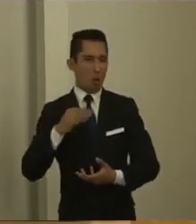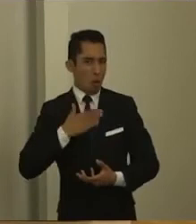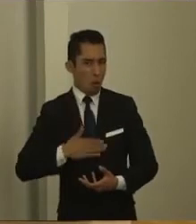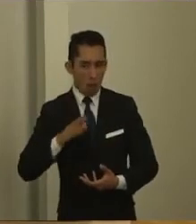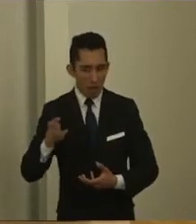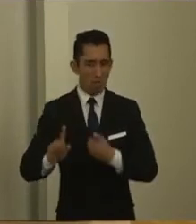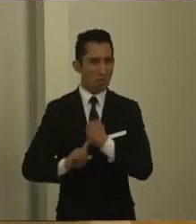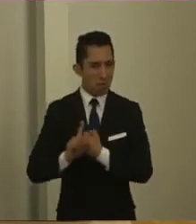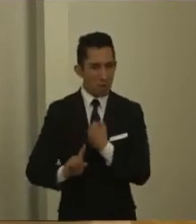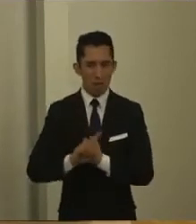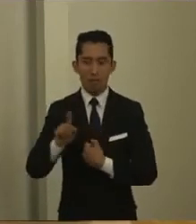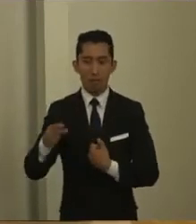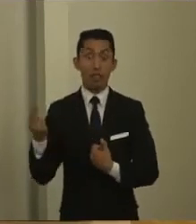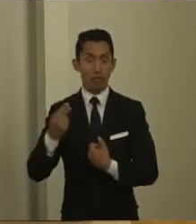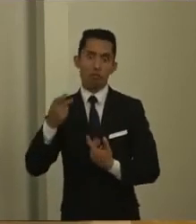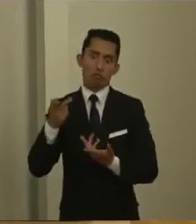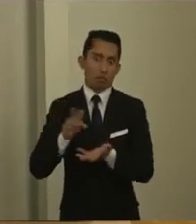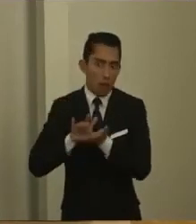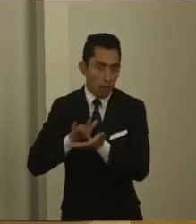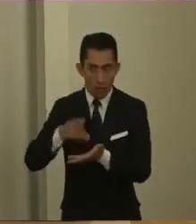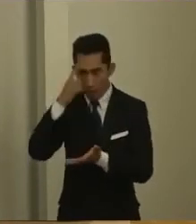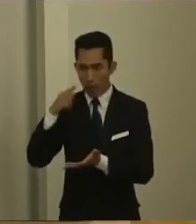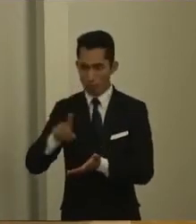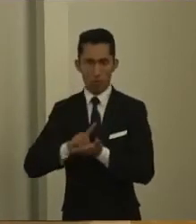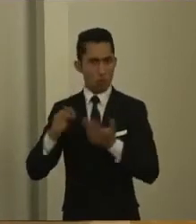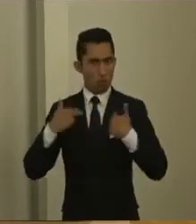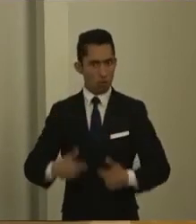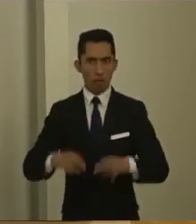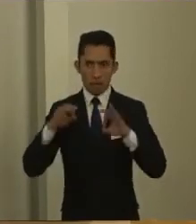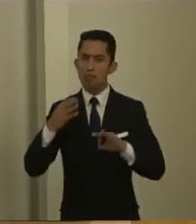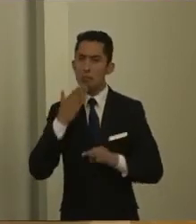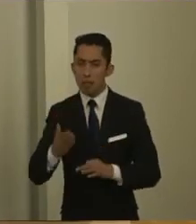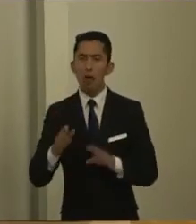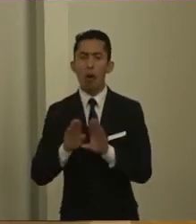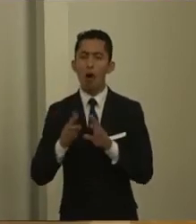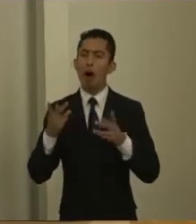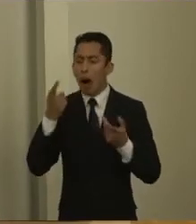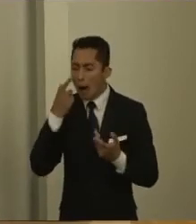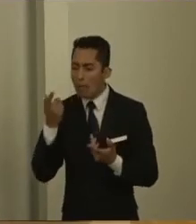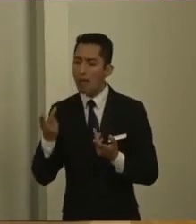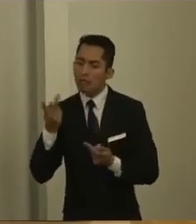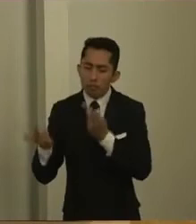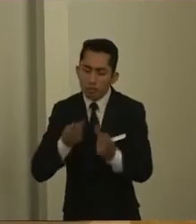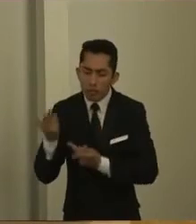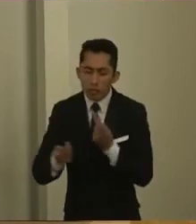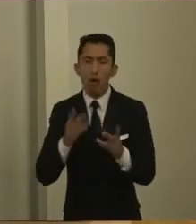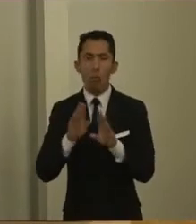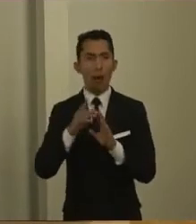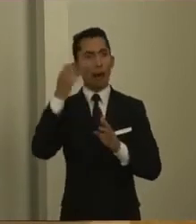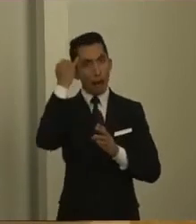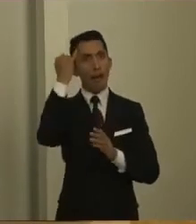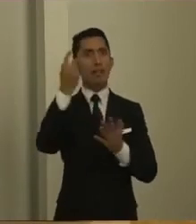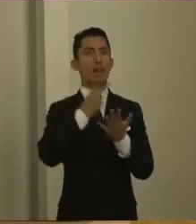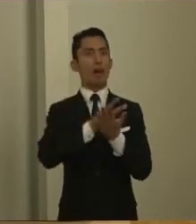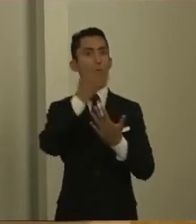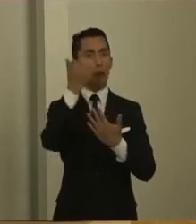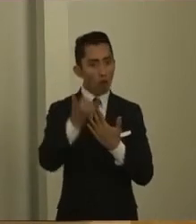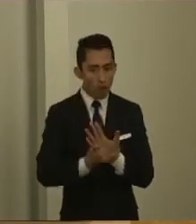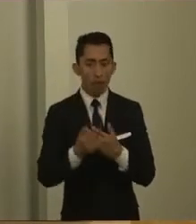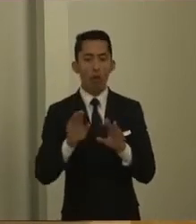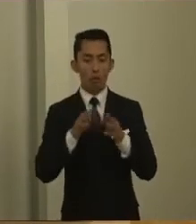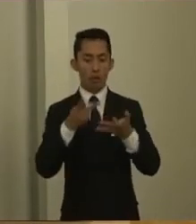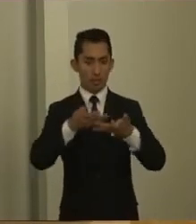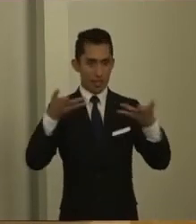demandas para que se garantice su derecho a ser consultados ante la ejecución de proyectos tales como la adjudicación de tierras